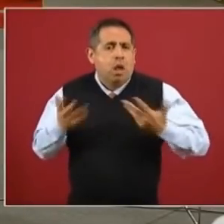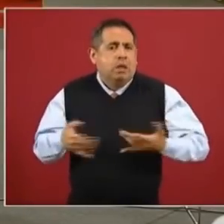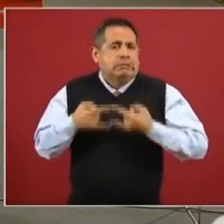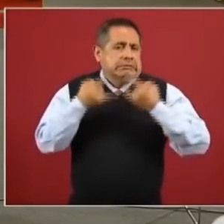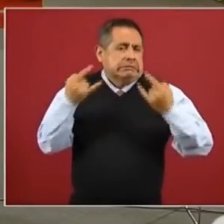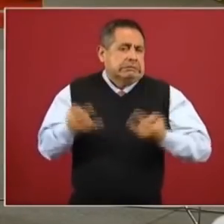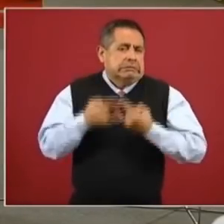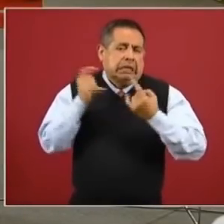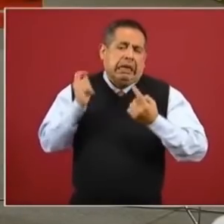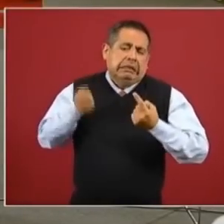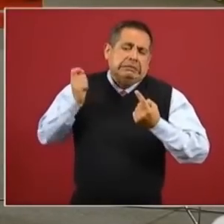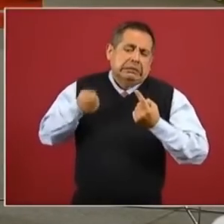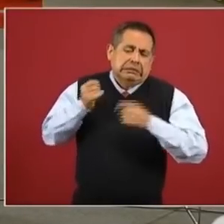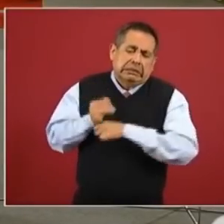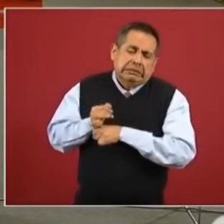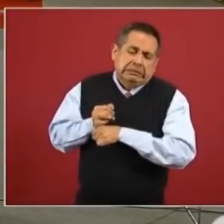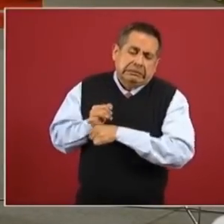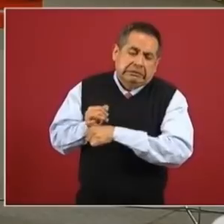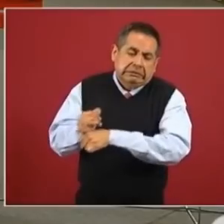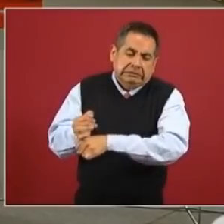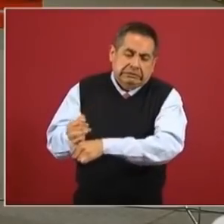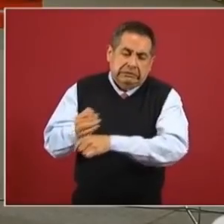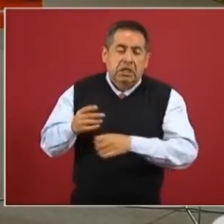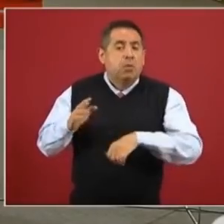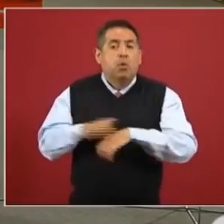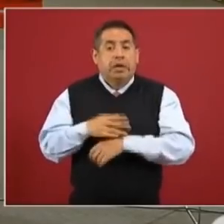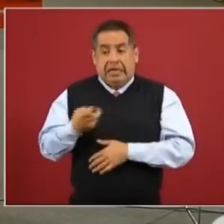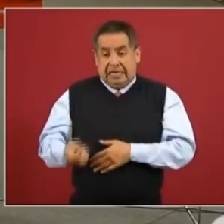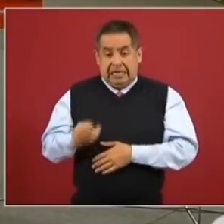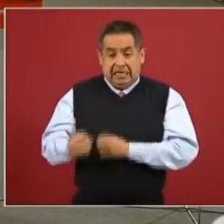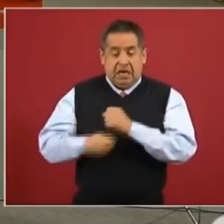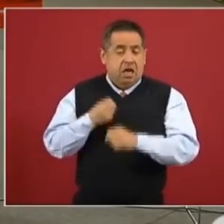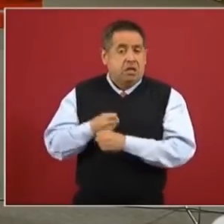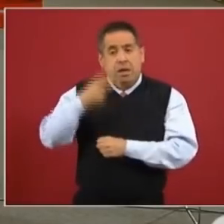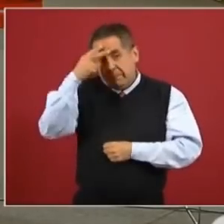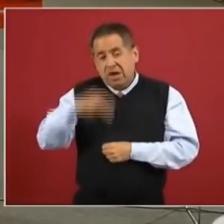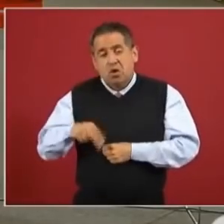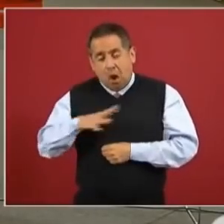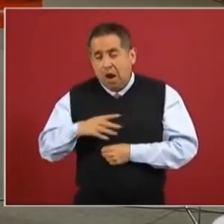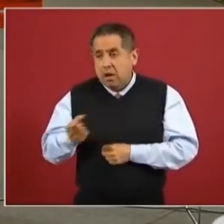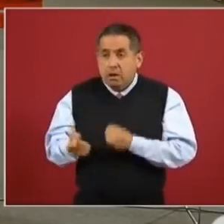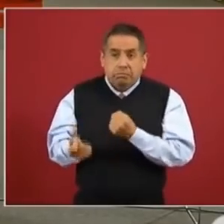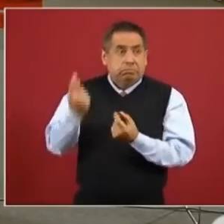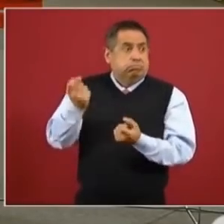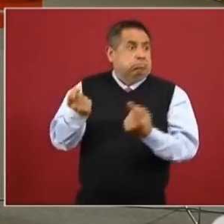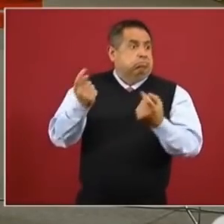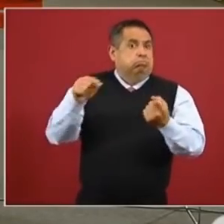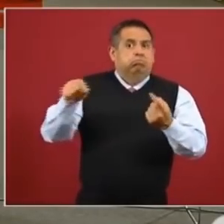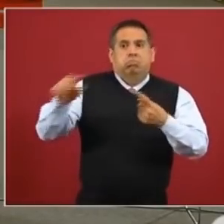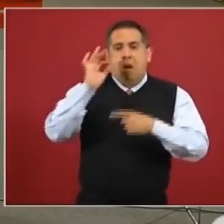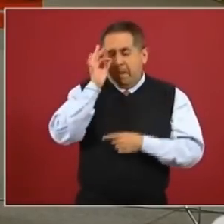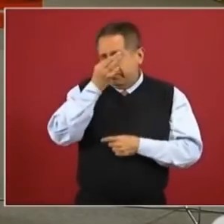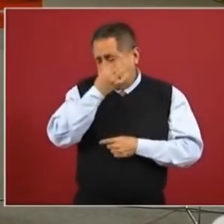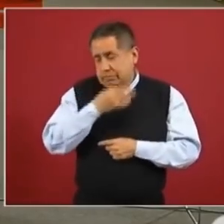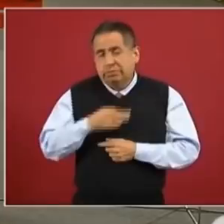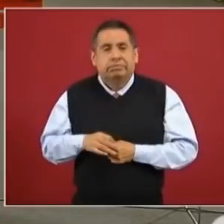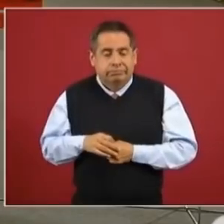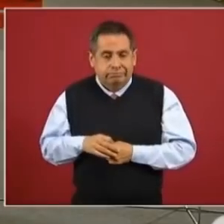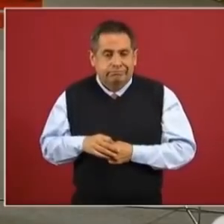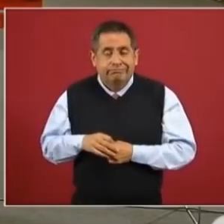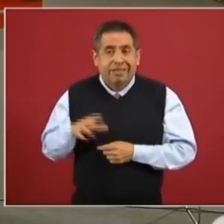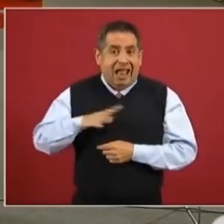es importante. ¿Por qué? Porque este año nosotros en México tuvimos un brote de sarampión, un brote que les voy a